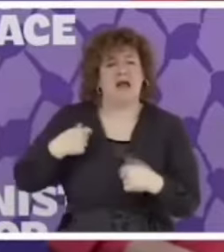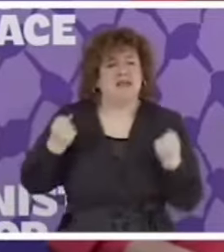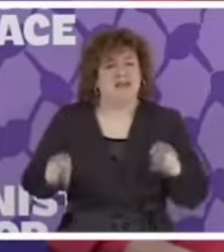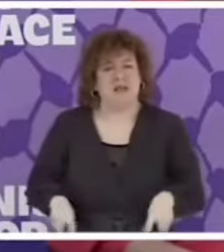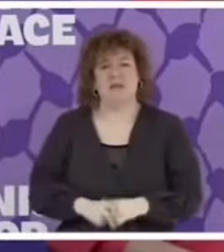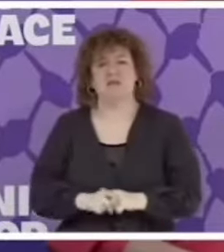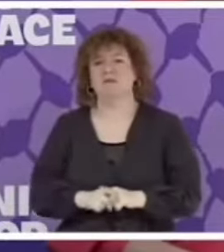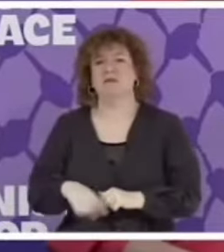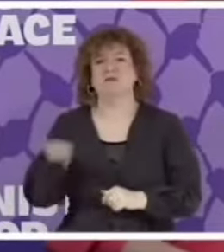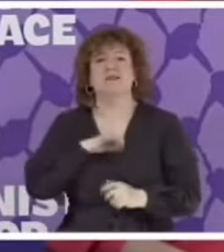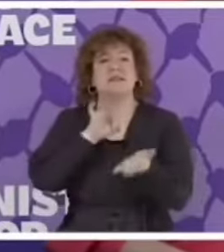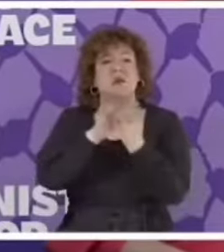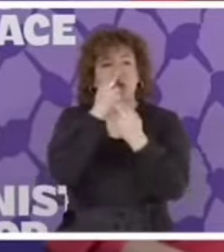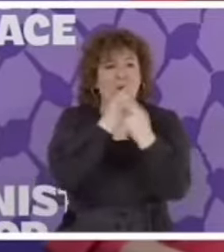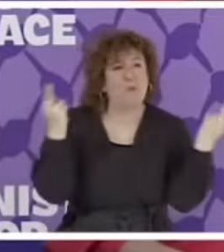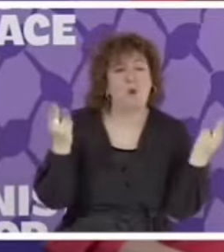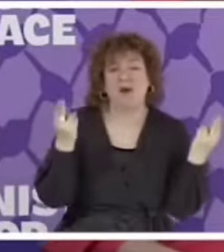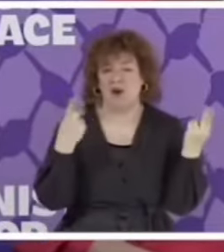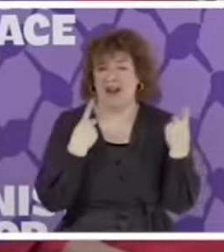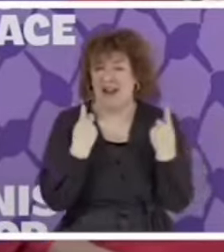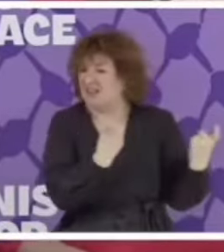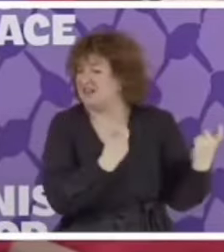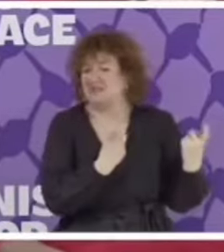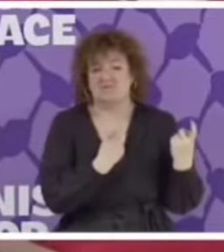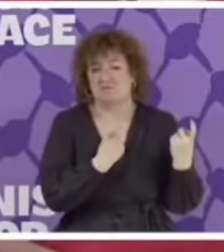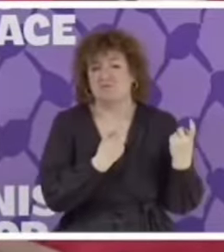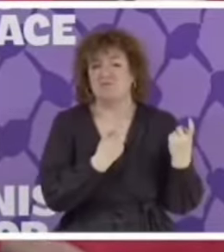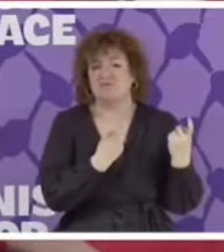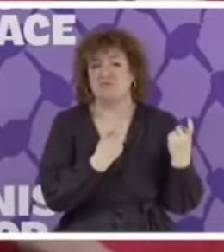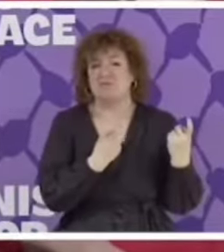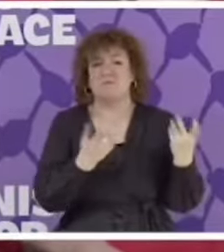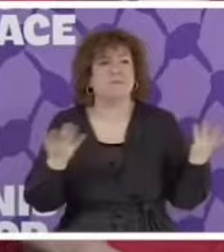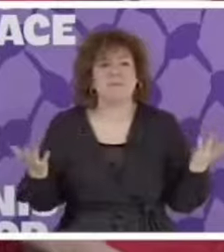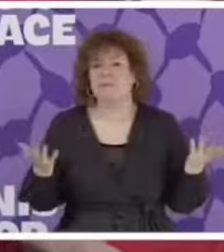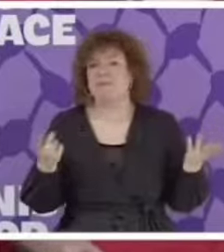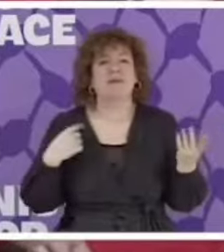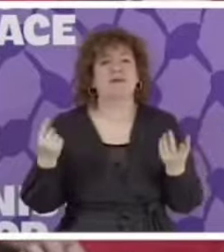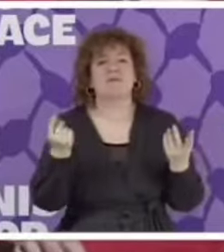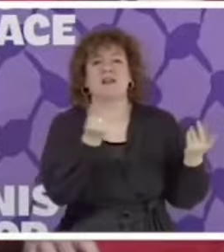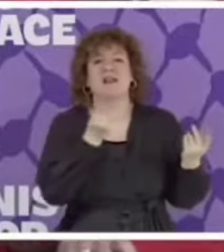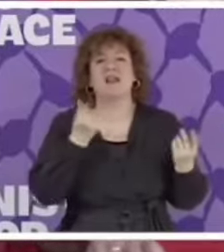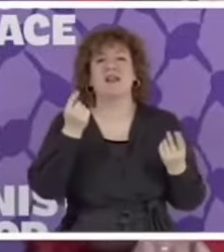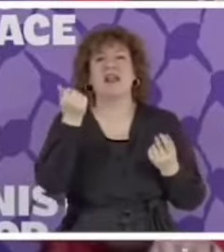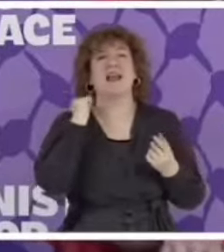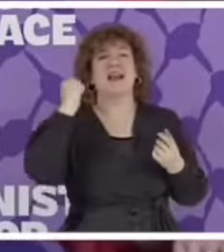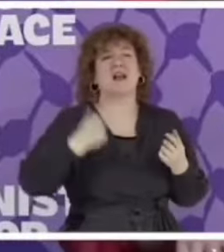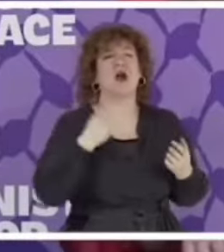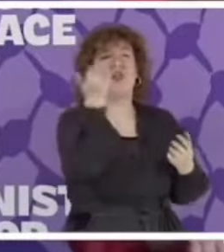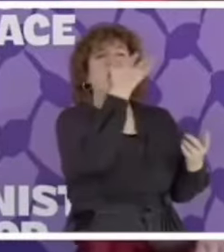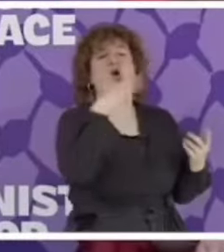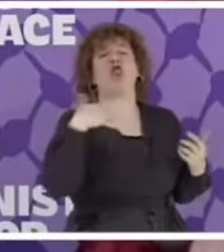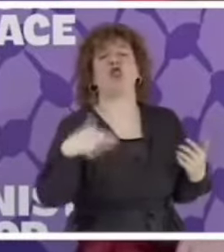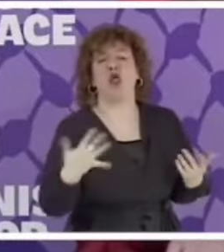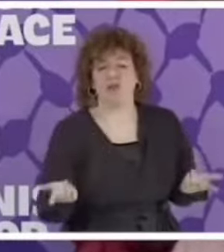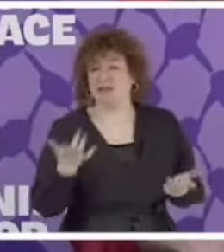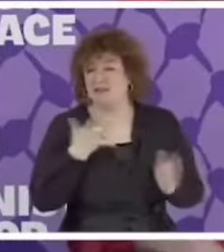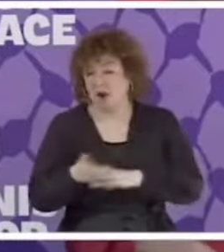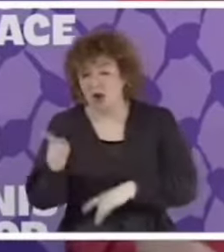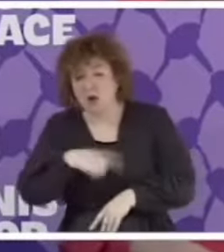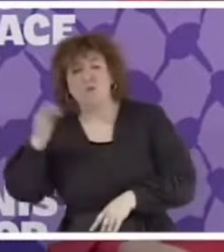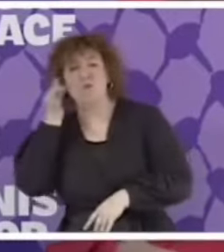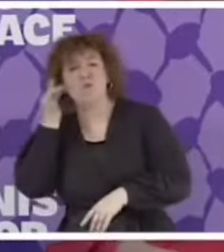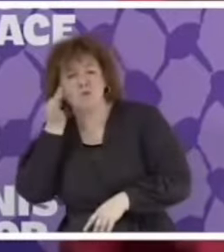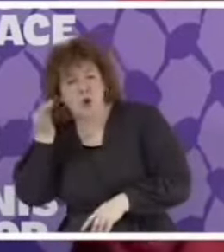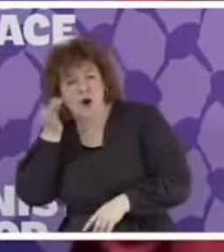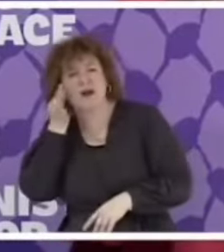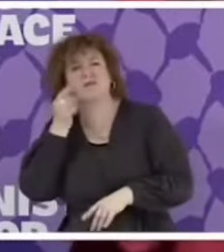remuneración, sin los servicios públicos suficientes. ¿De dónde sale el dinero de los superricos? Si no es de los cuerpos de las